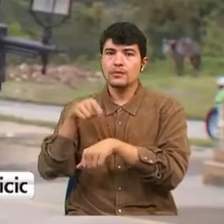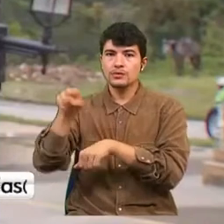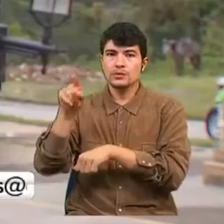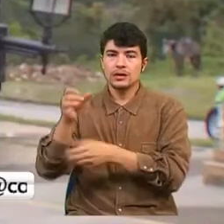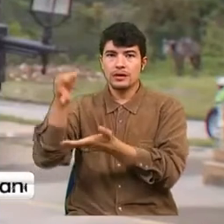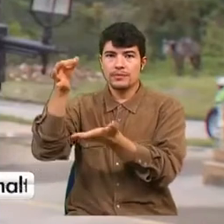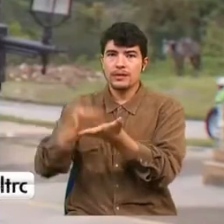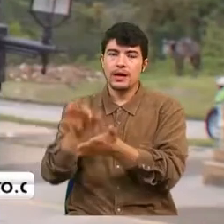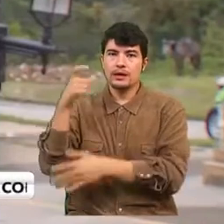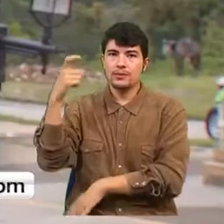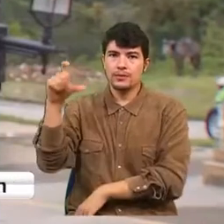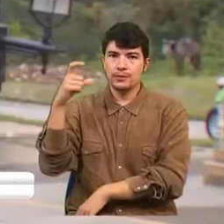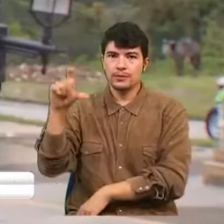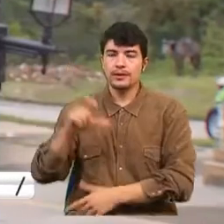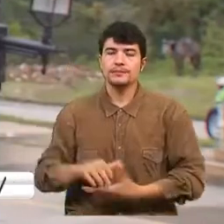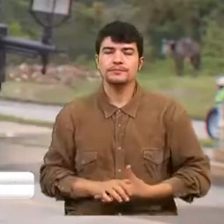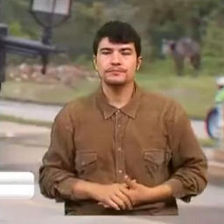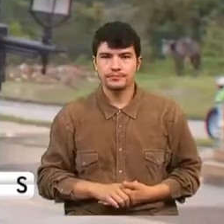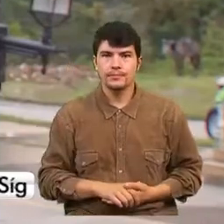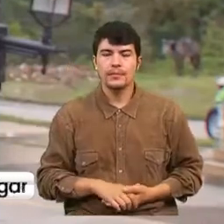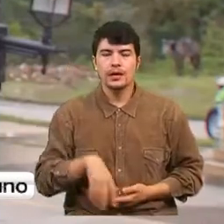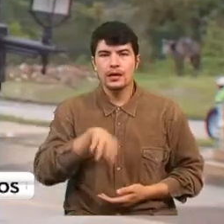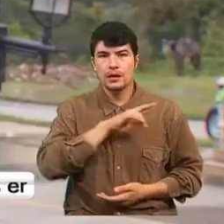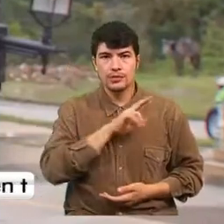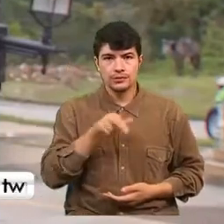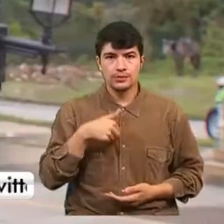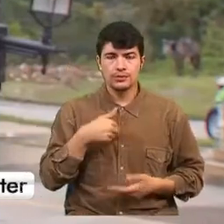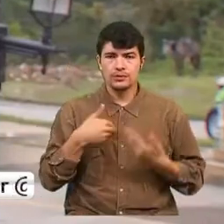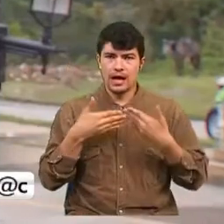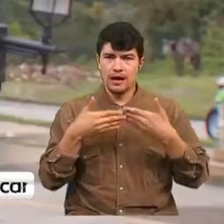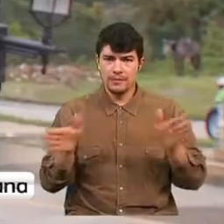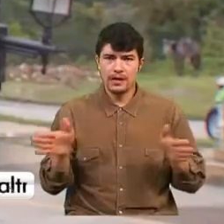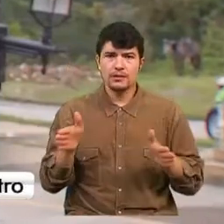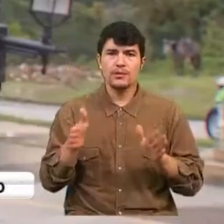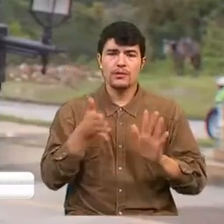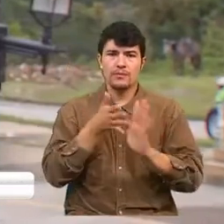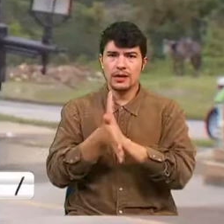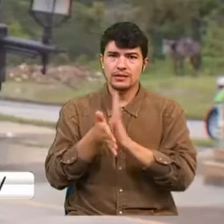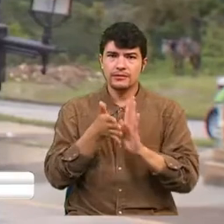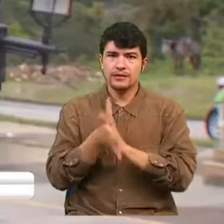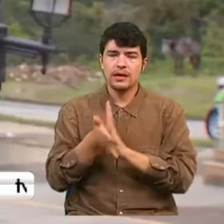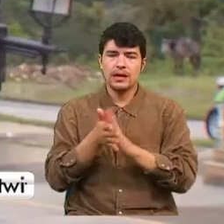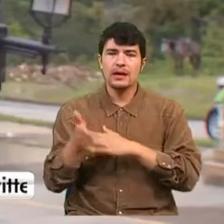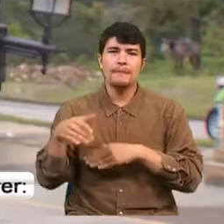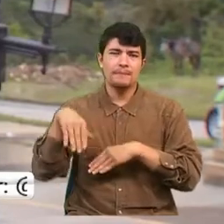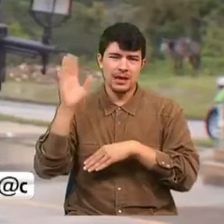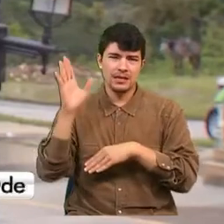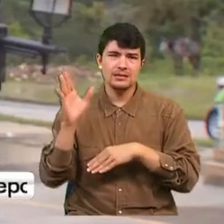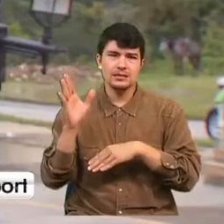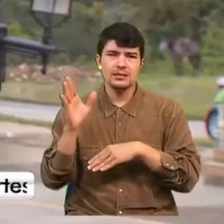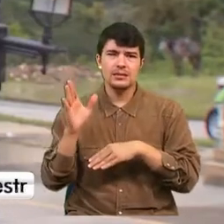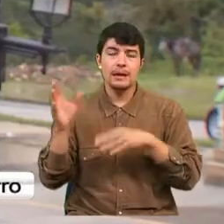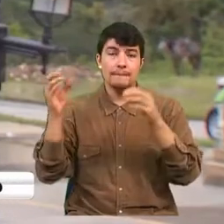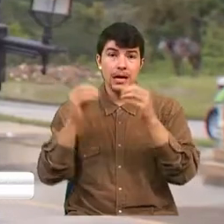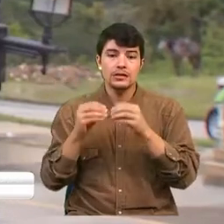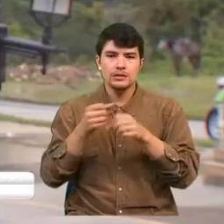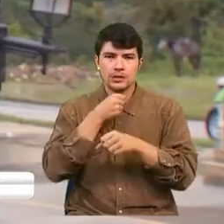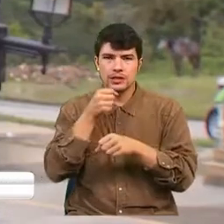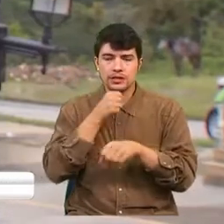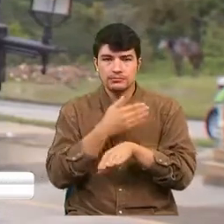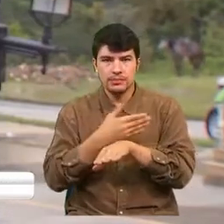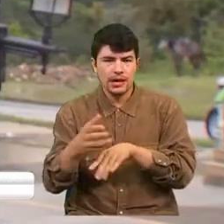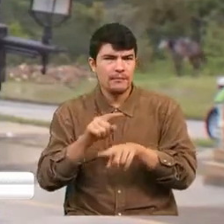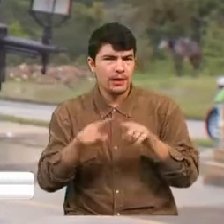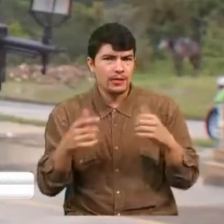capital norte santandereana. Pues nosotros estaremos ampliando esta información y tendremos más noticias de Norte de Santander en minutos, pero por ahora